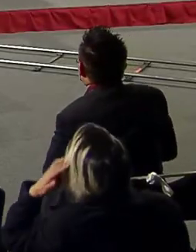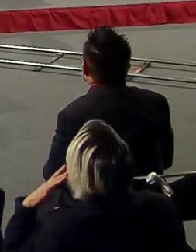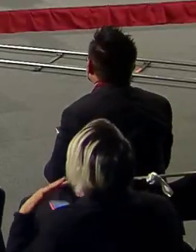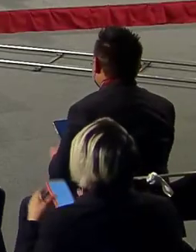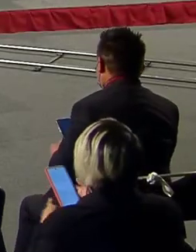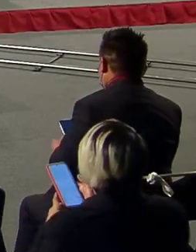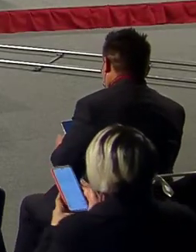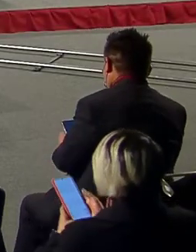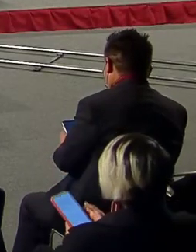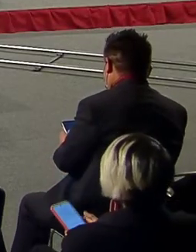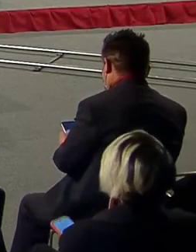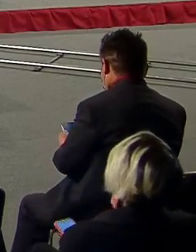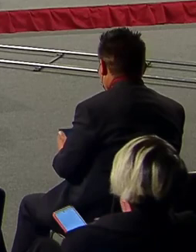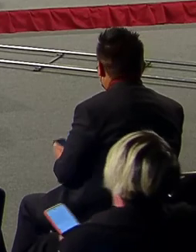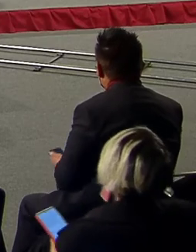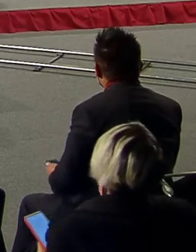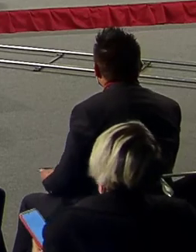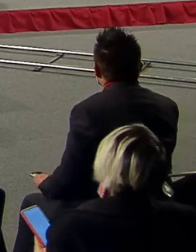Bueno,